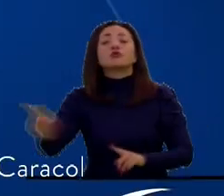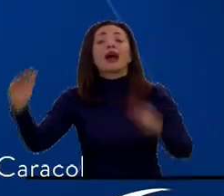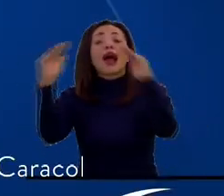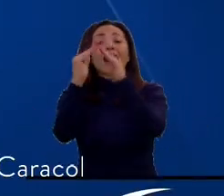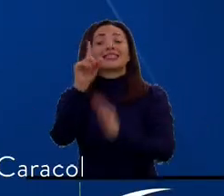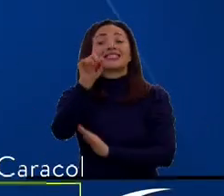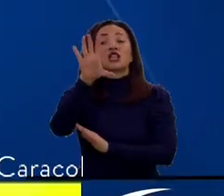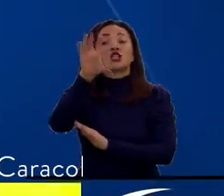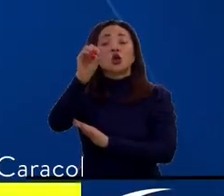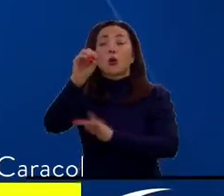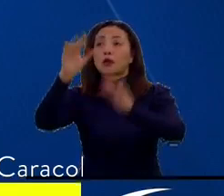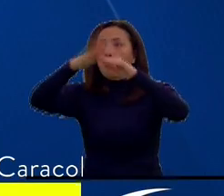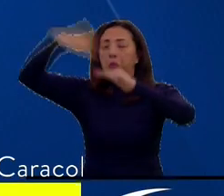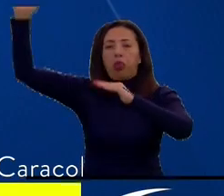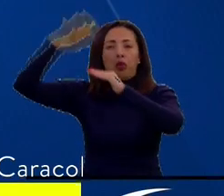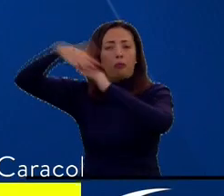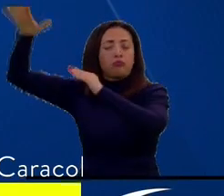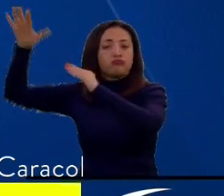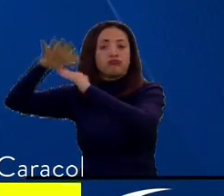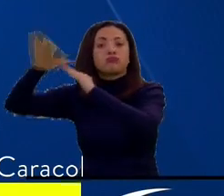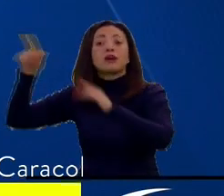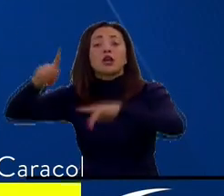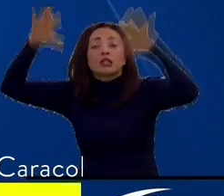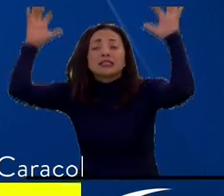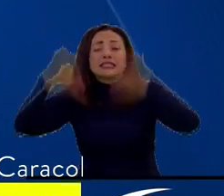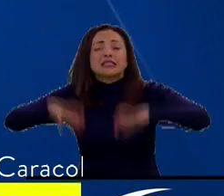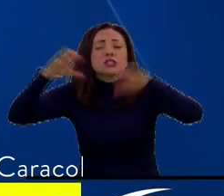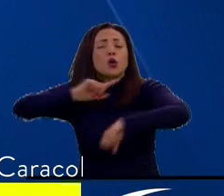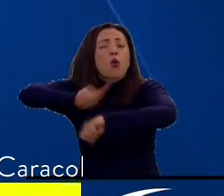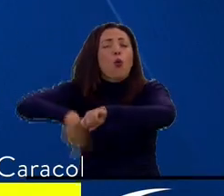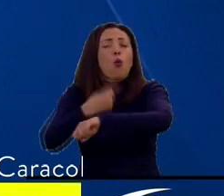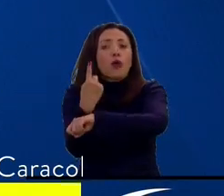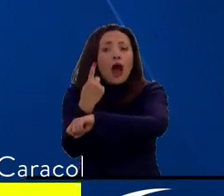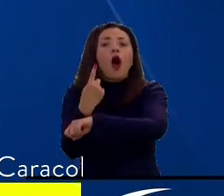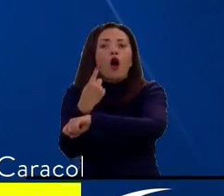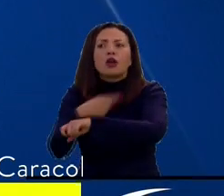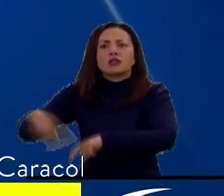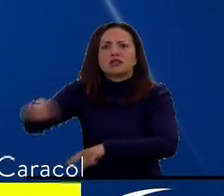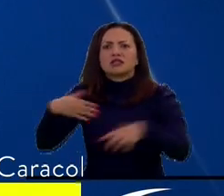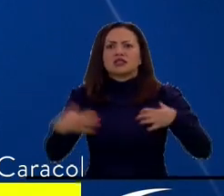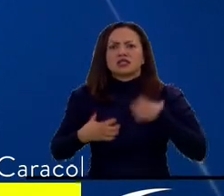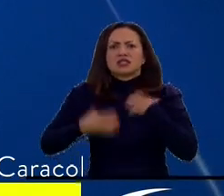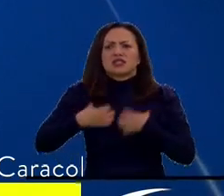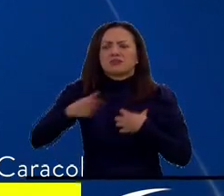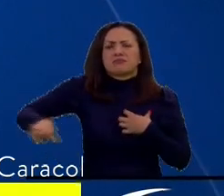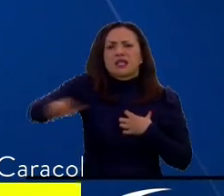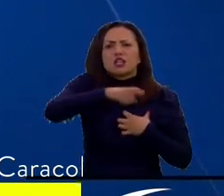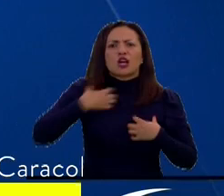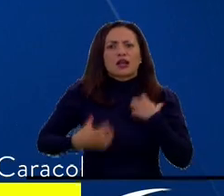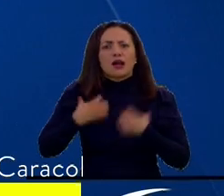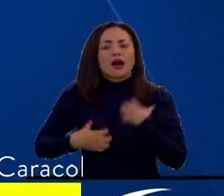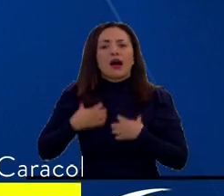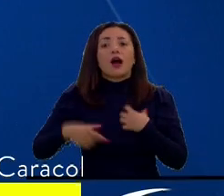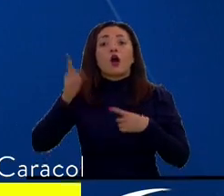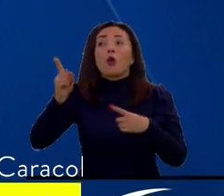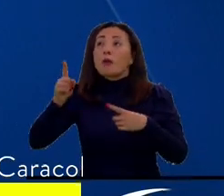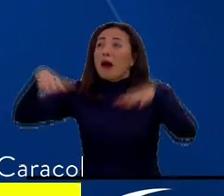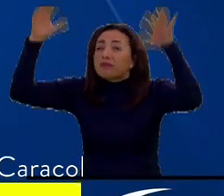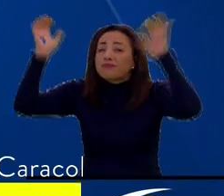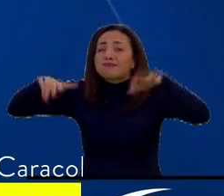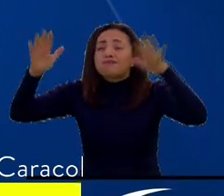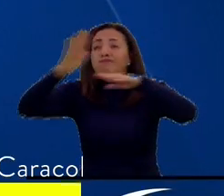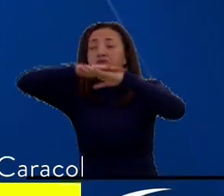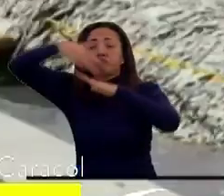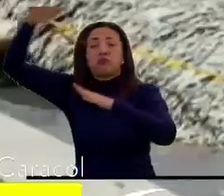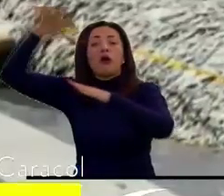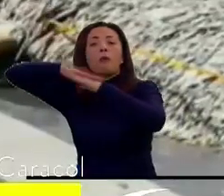fuertes vientos acompañados de lluvia que se prolongaron por cerca de una hora causaron pánico en la población. Durante la emergencia, el techo de varias